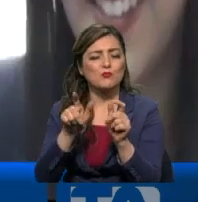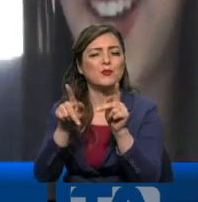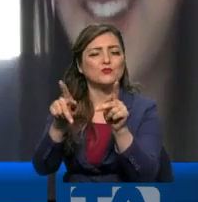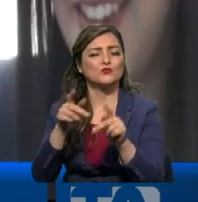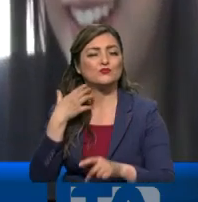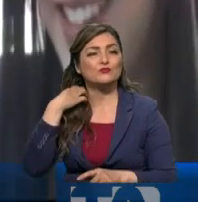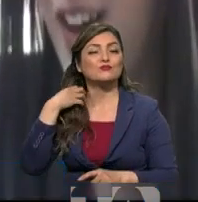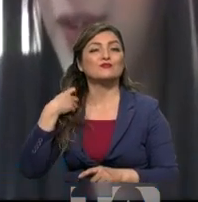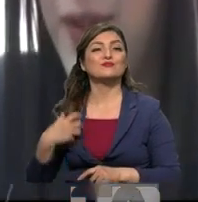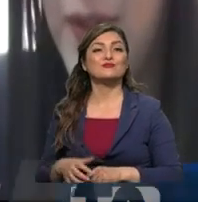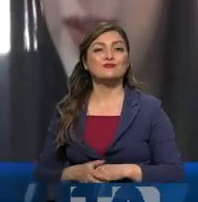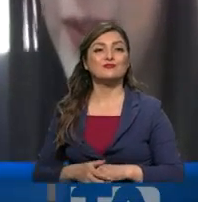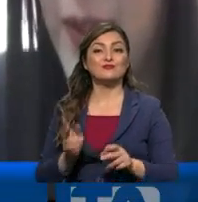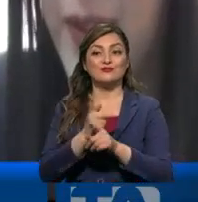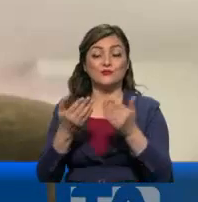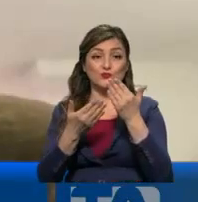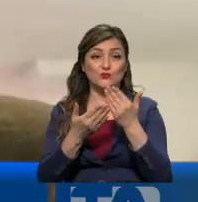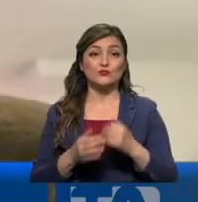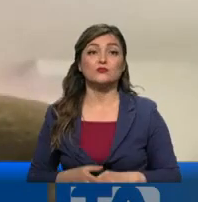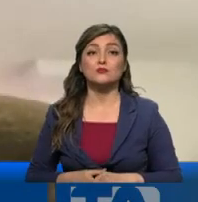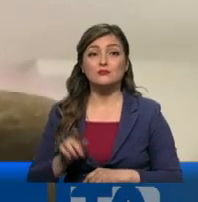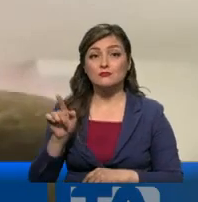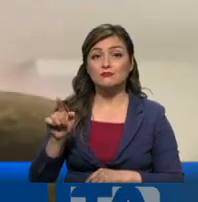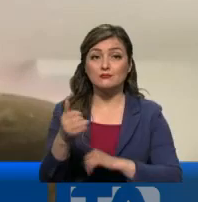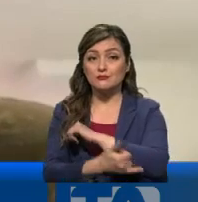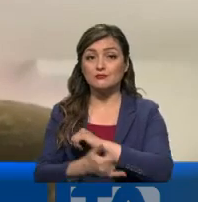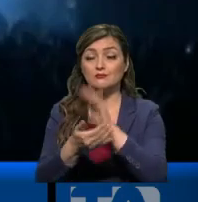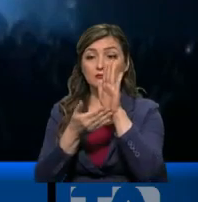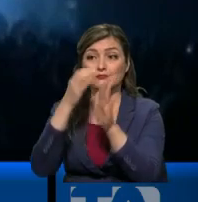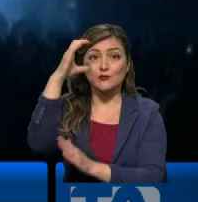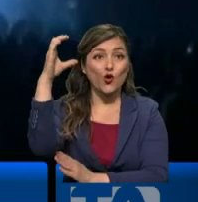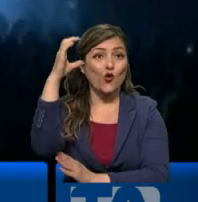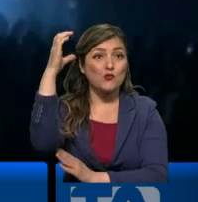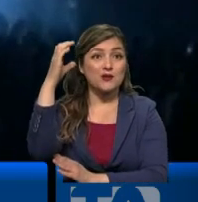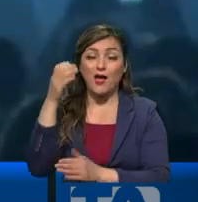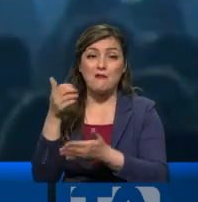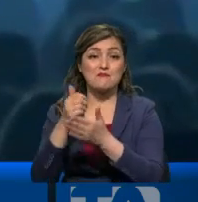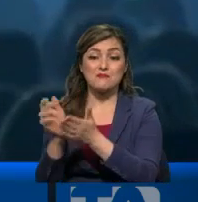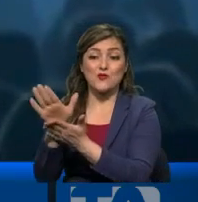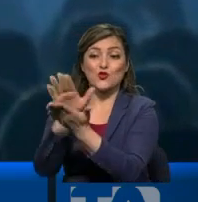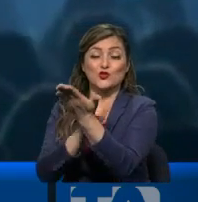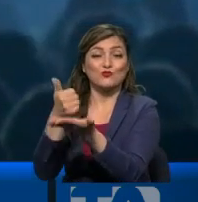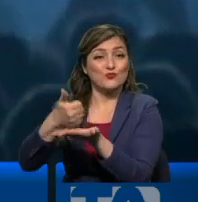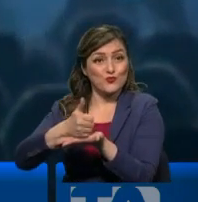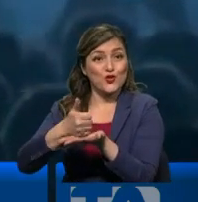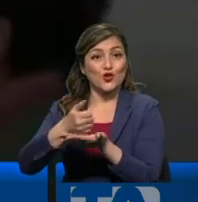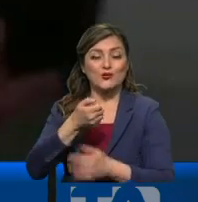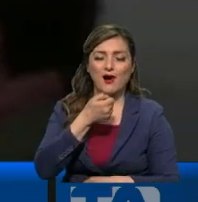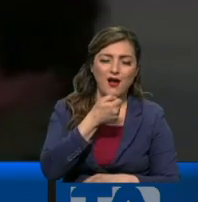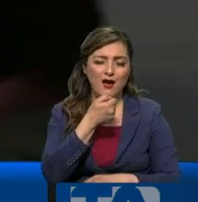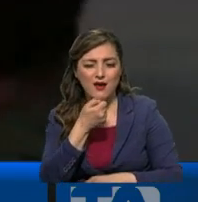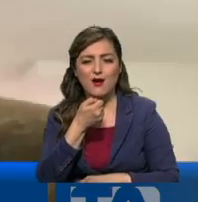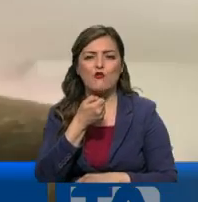permitido. Emilio Mejía, productor de eventos, sostiene que ya en países vecinos como Colombia se han realizado conciertos pilotos con